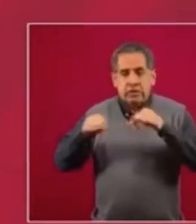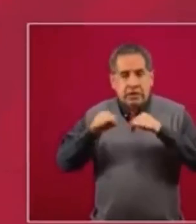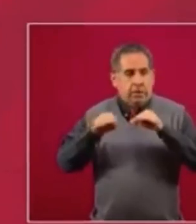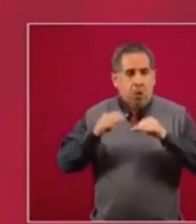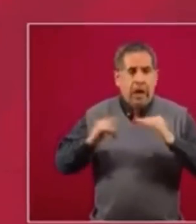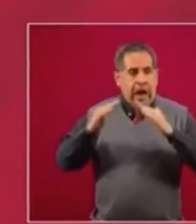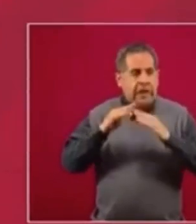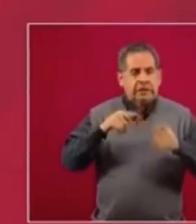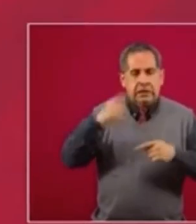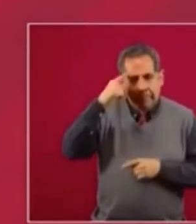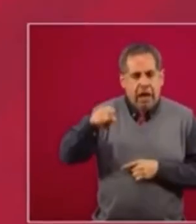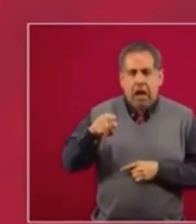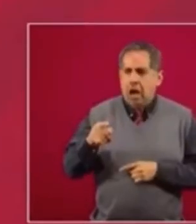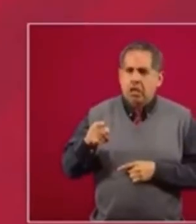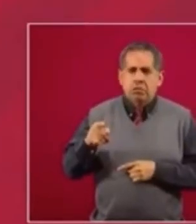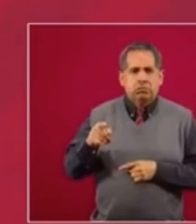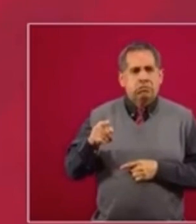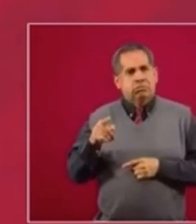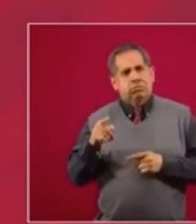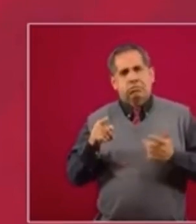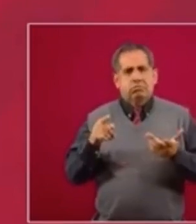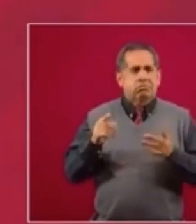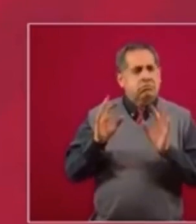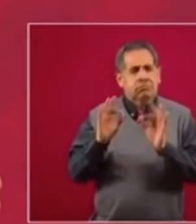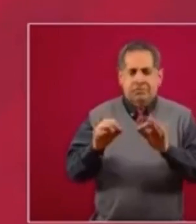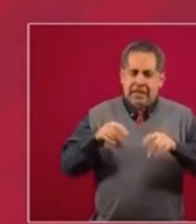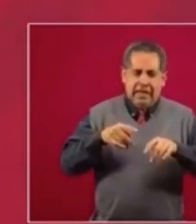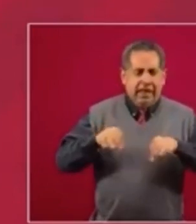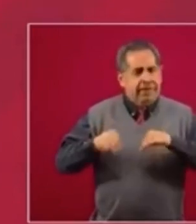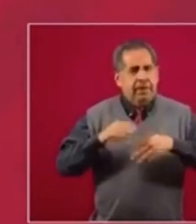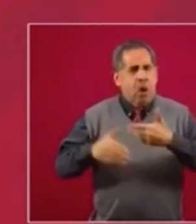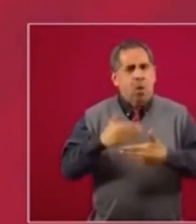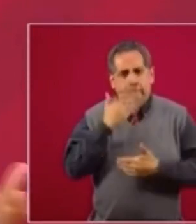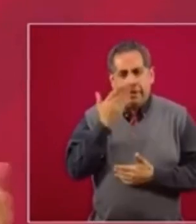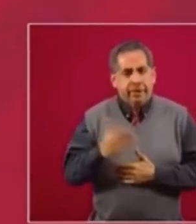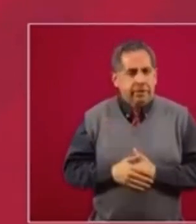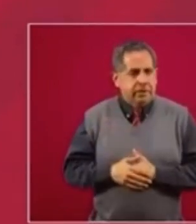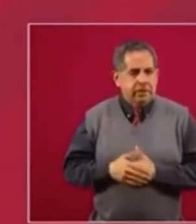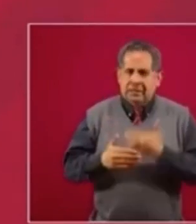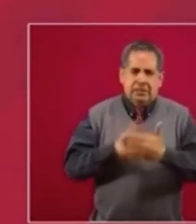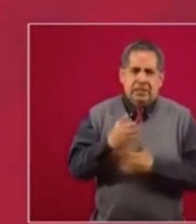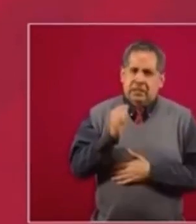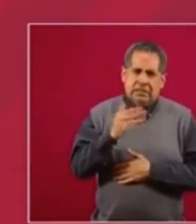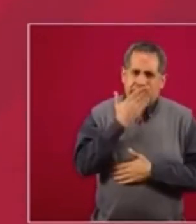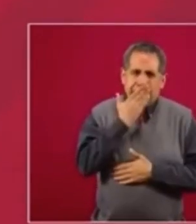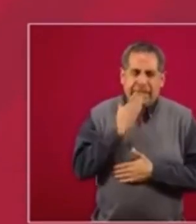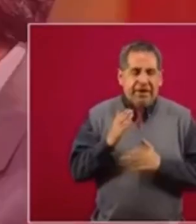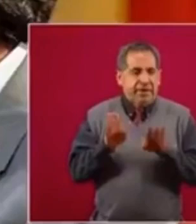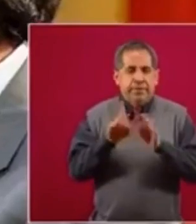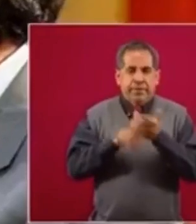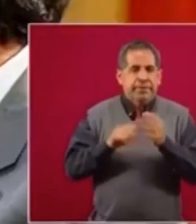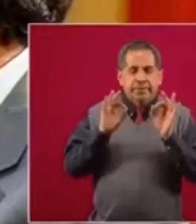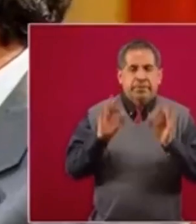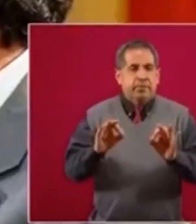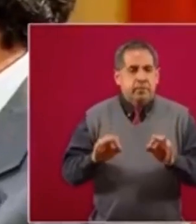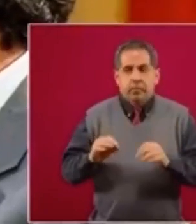casa para poder hacer esta actividad y el desempeño ha sido muy bueno